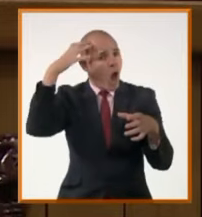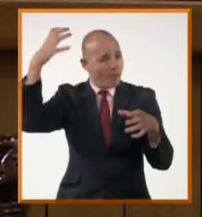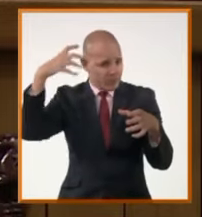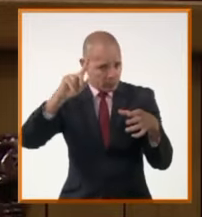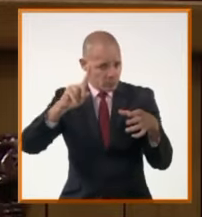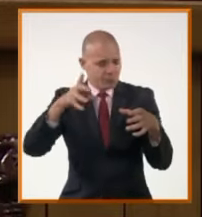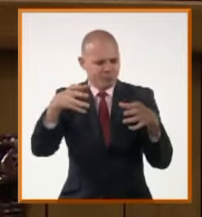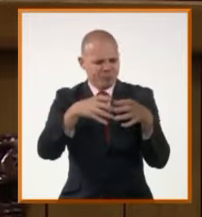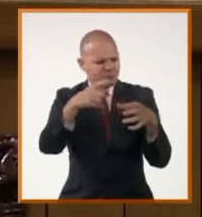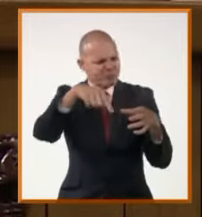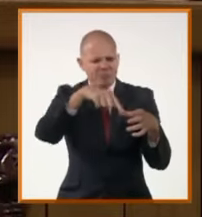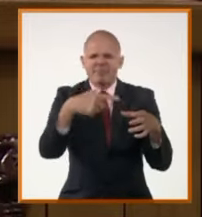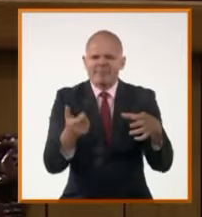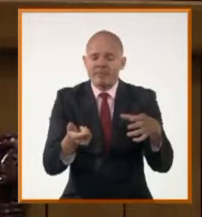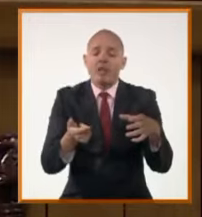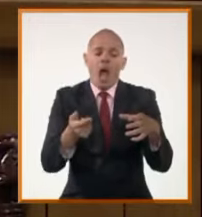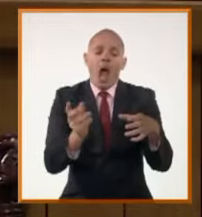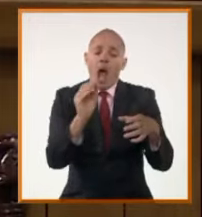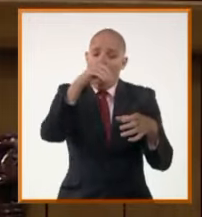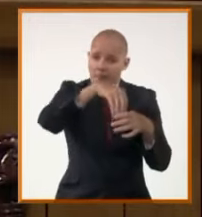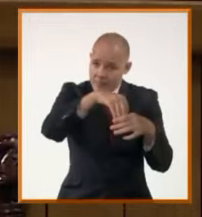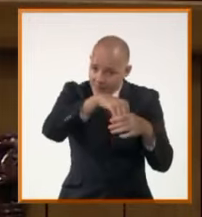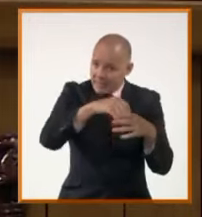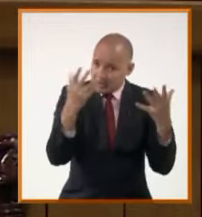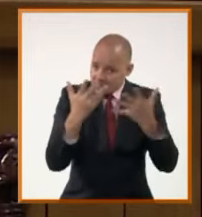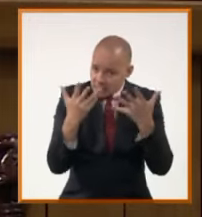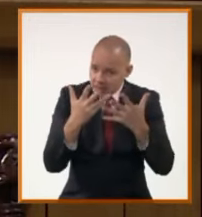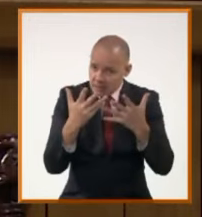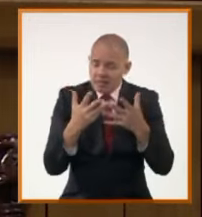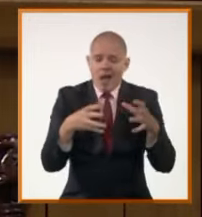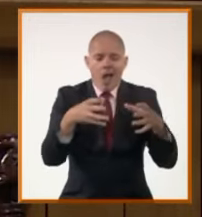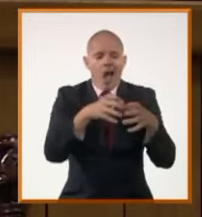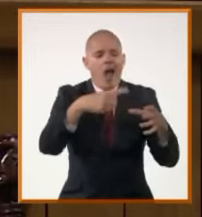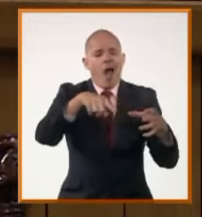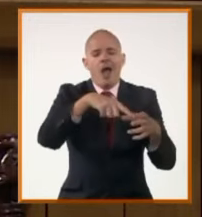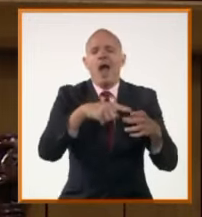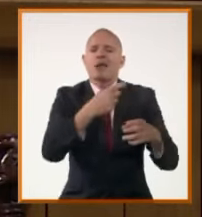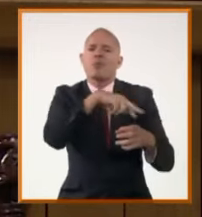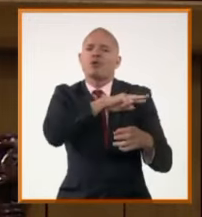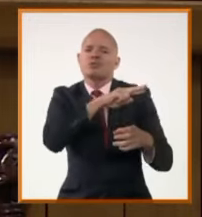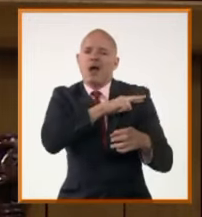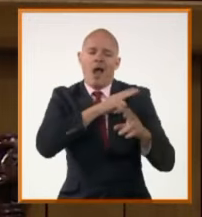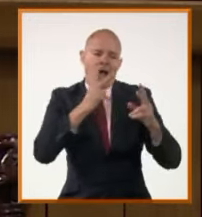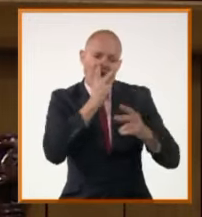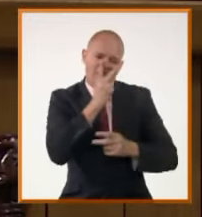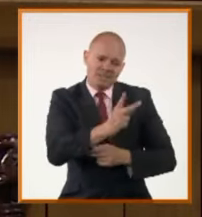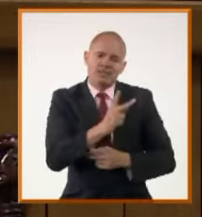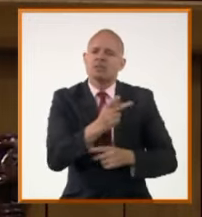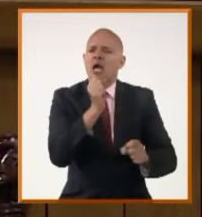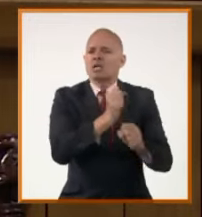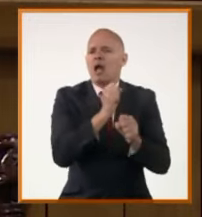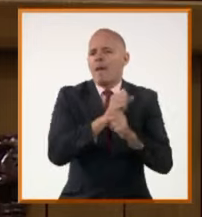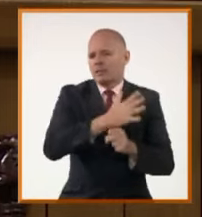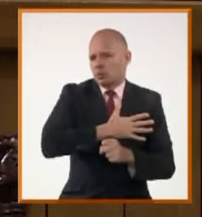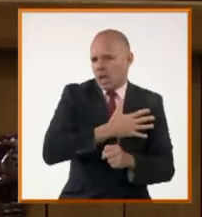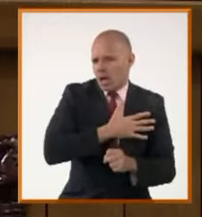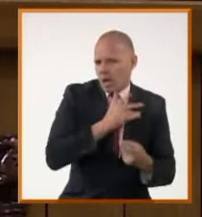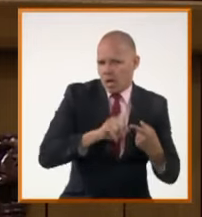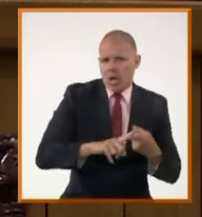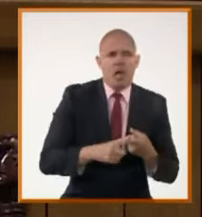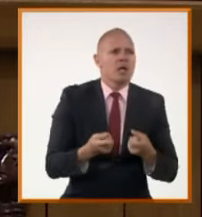va a corresponder la implementación de estas nuevas normas, de todo esto que hemos estado hablando.